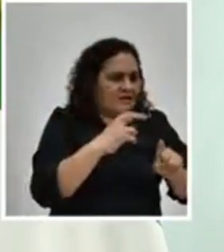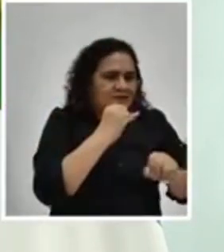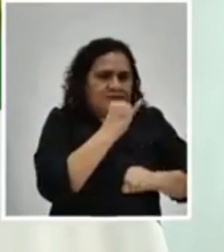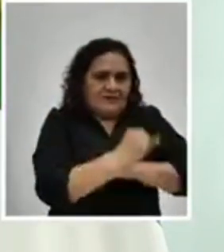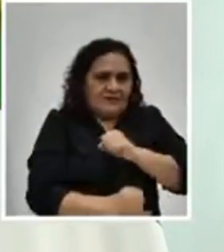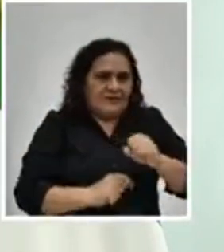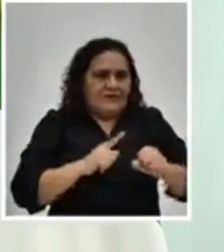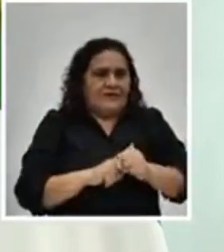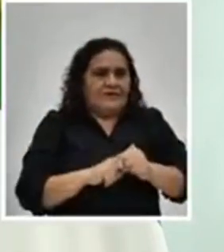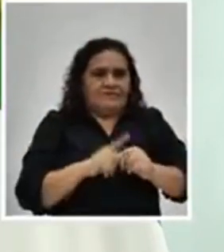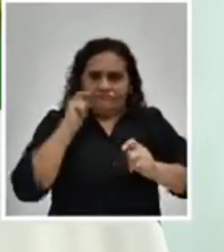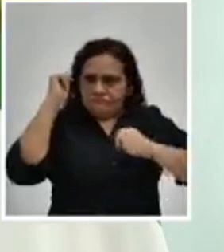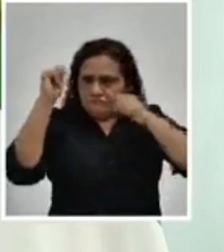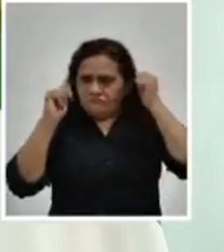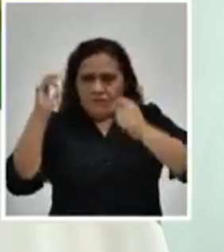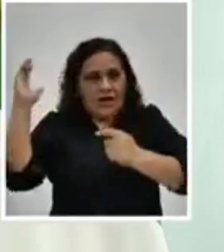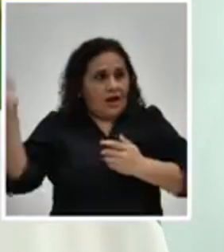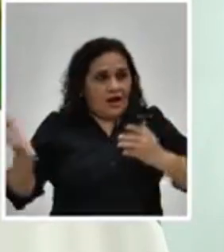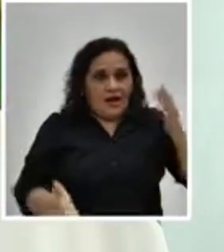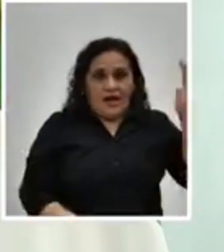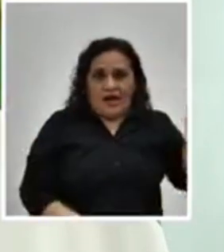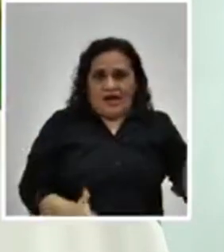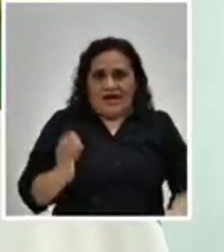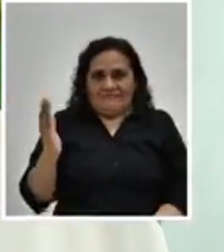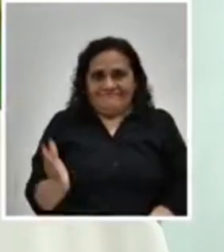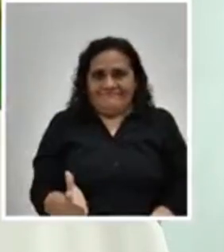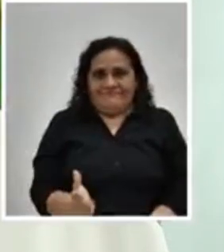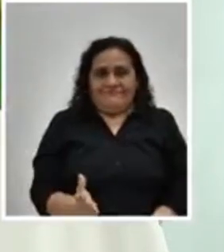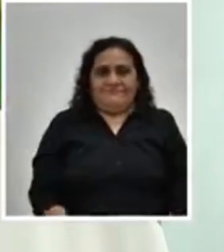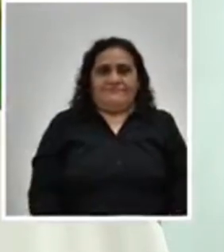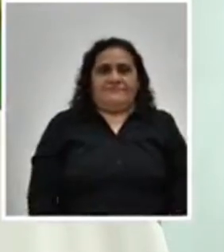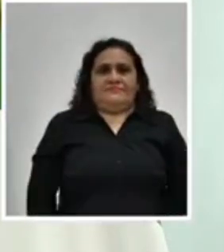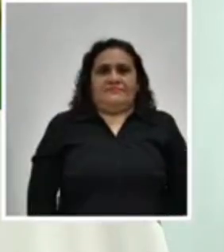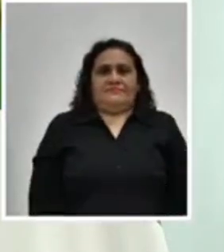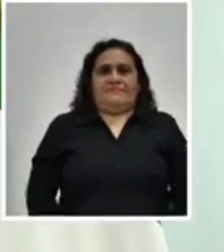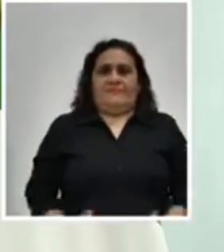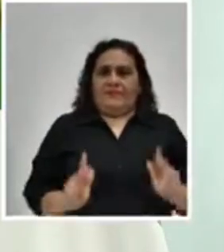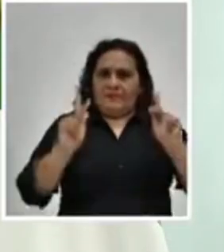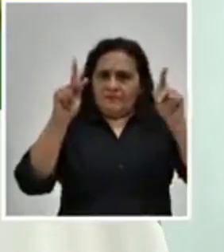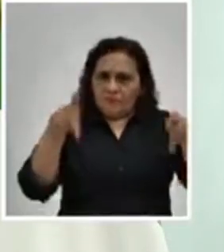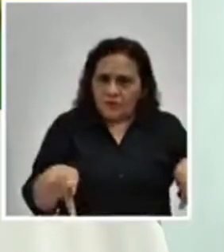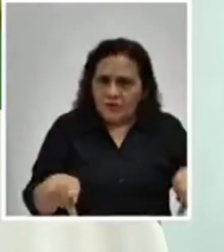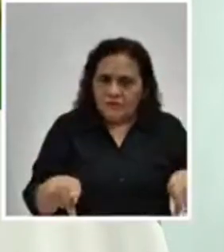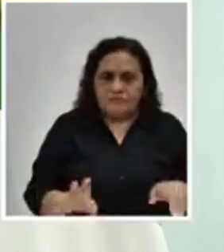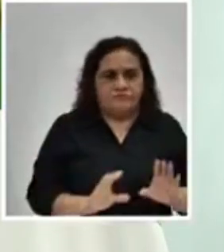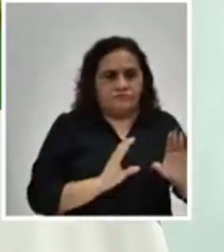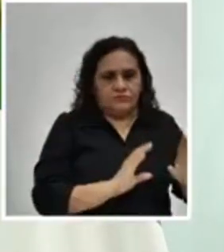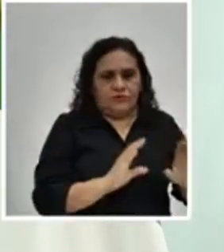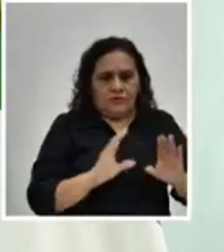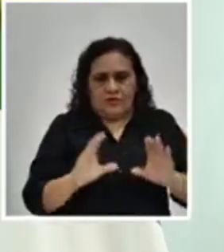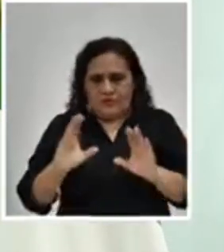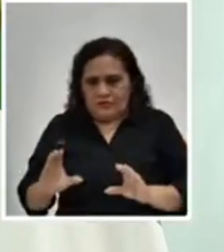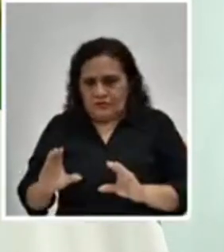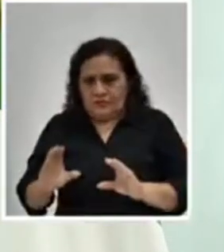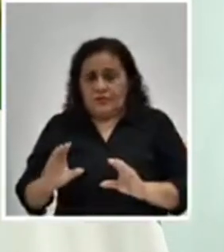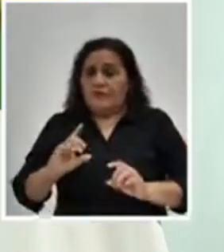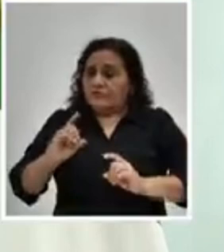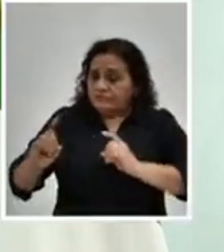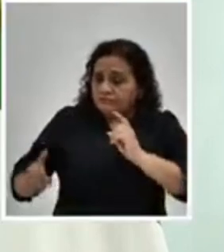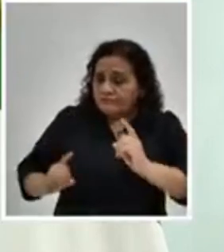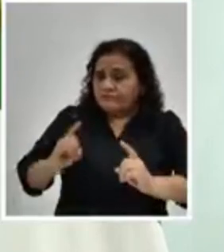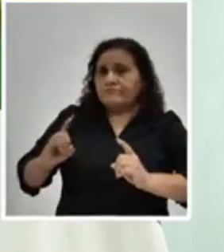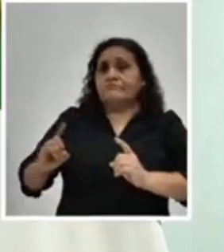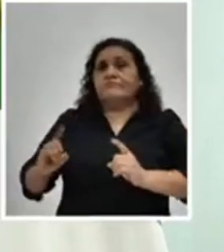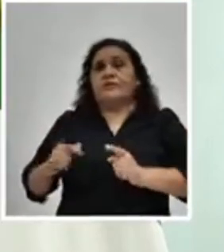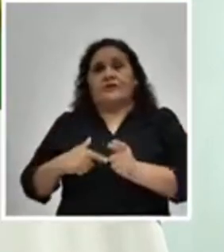todo visitante que llega a nuestro estado. Progreso es sostenible y en plenitud de desarrollo.